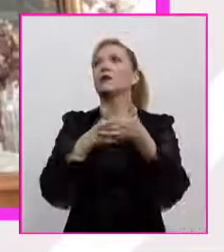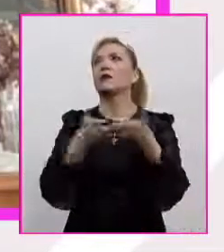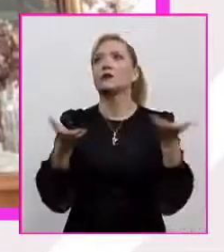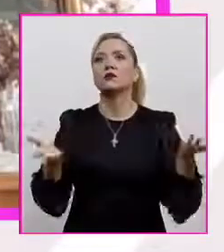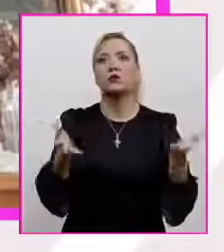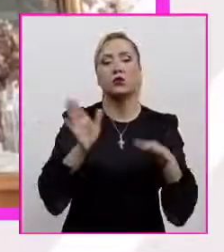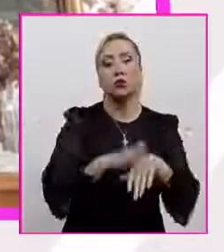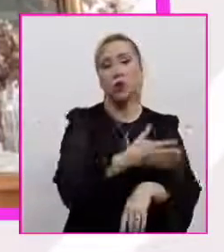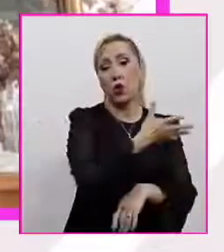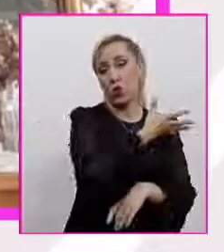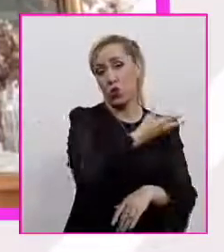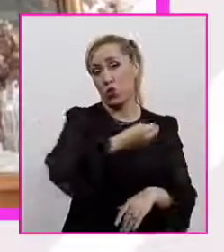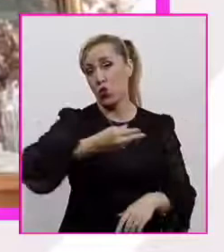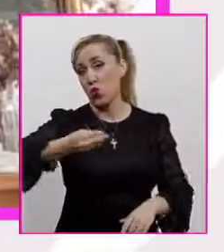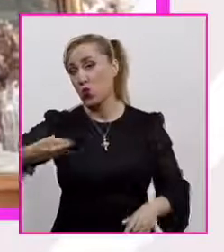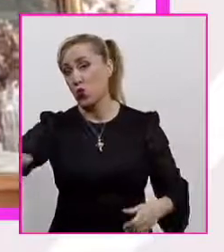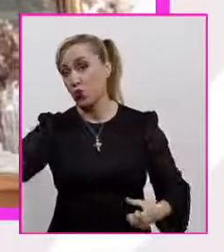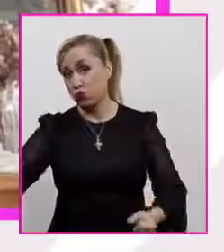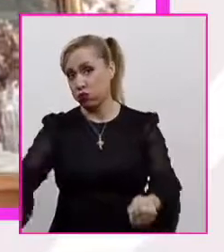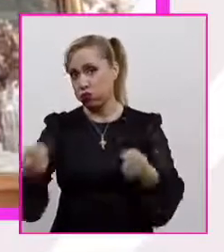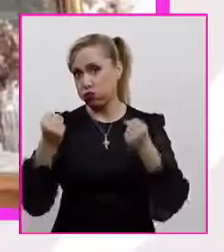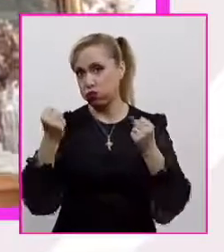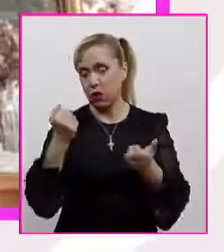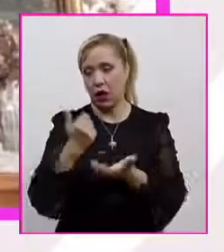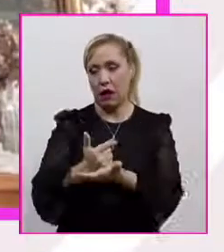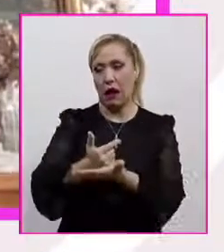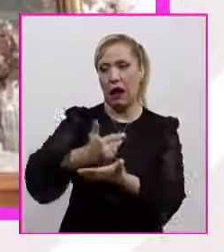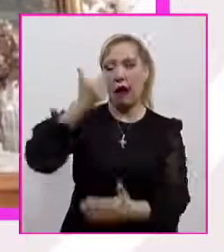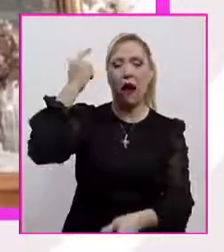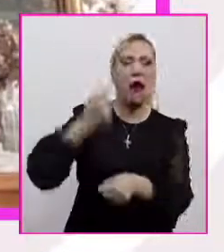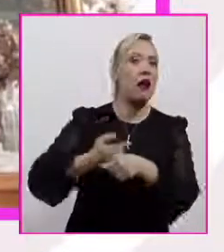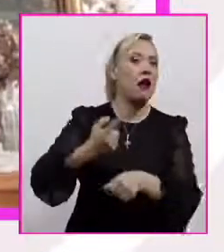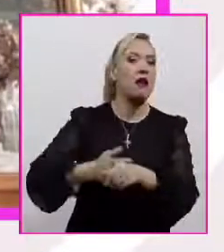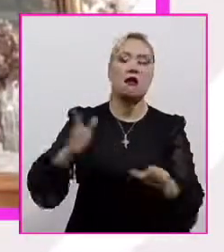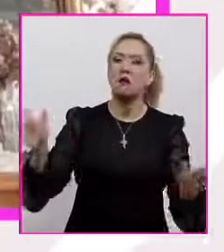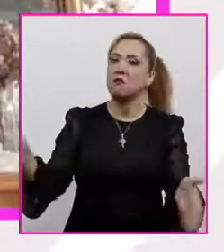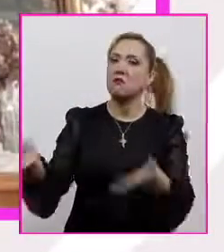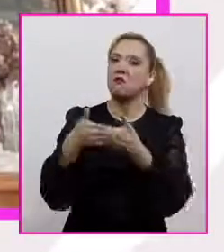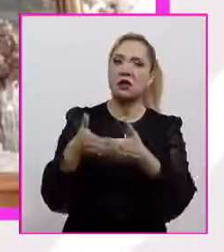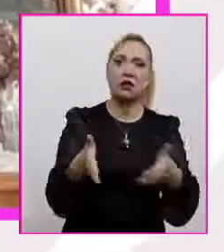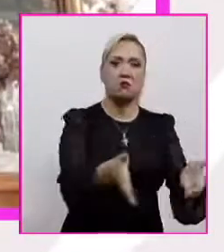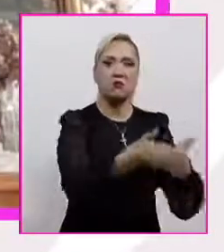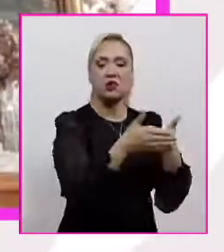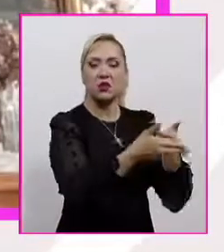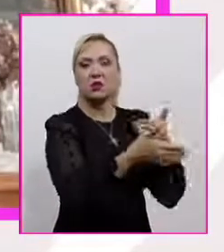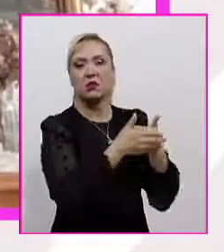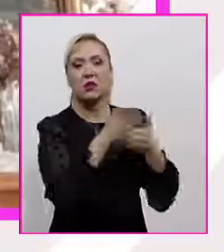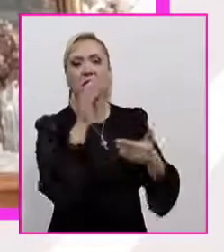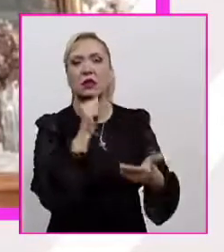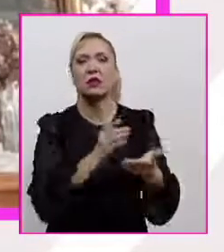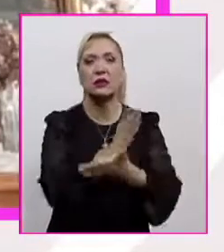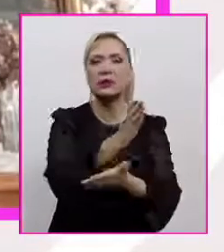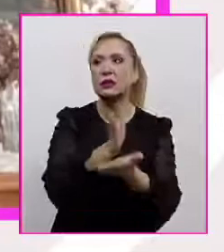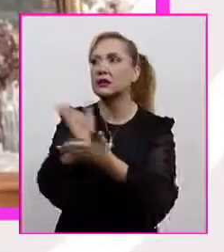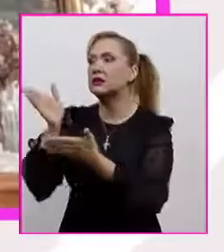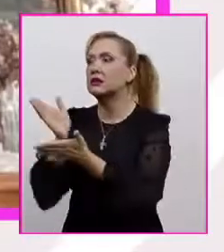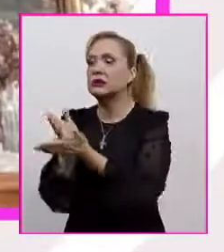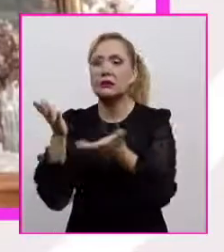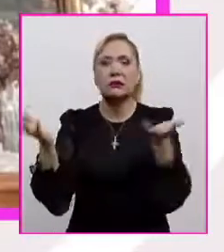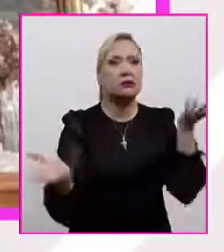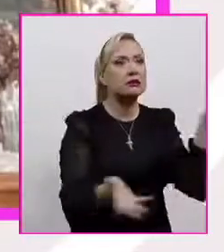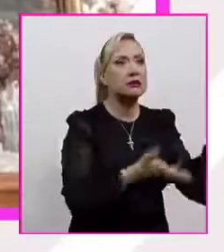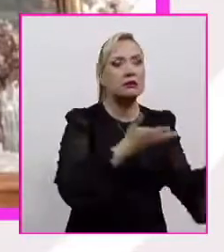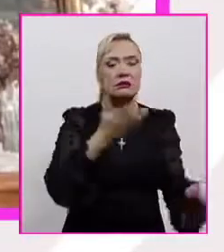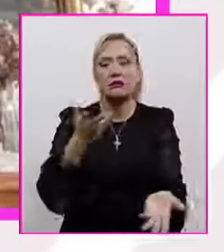alta transmisión, mutación de las cepas y la gravedad de la enfermedad, obligó a cerrar las fronteras de muchos países, lo cual incrementó las medidas